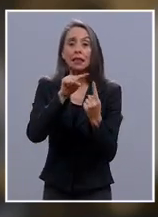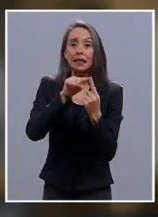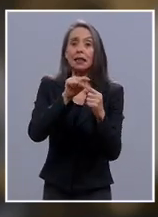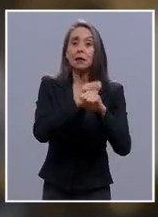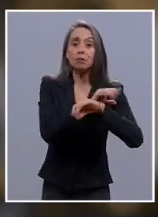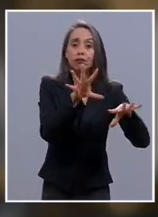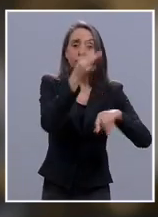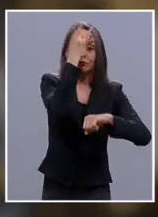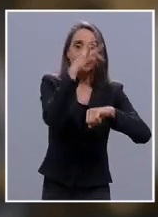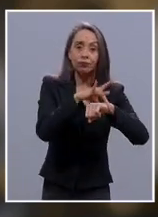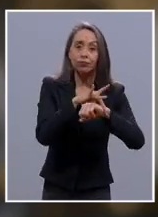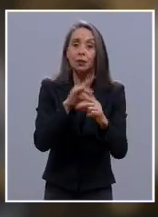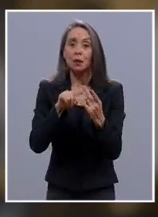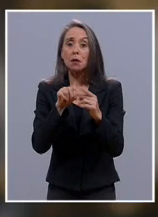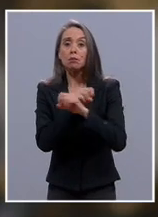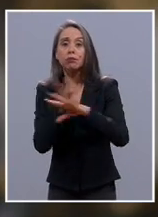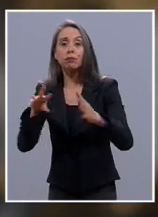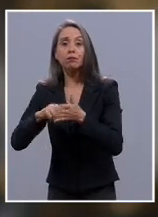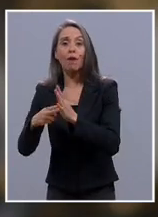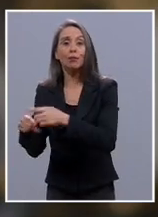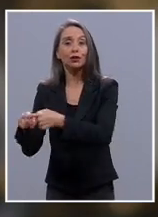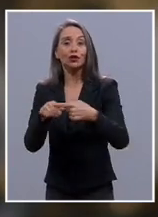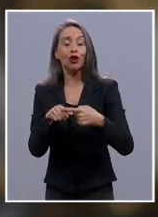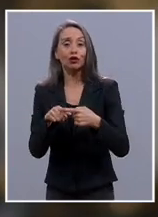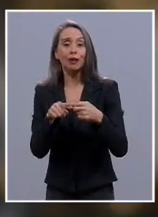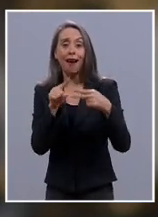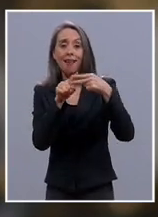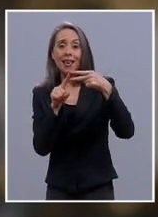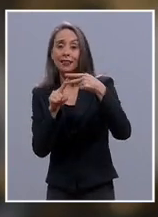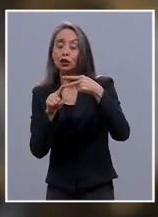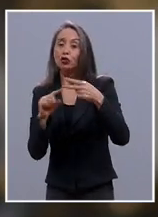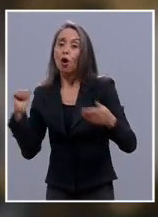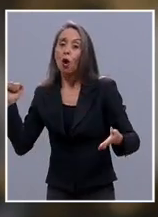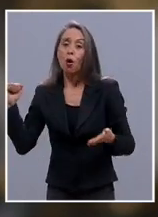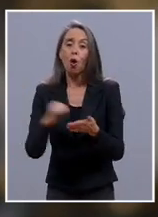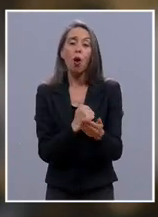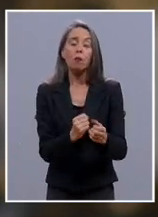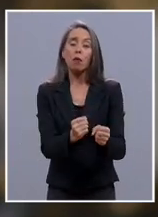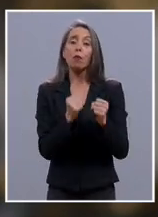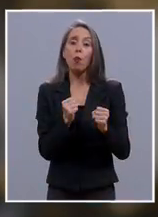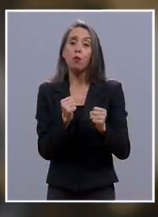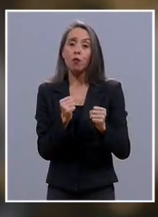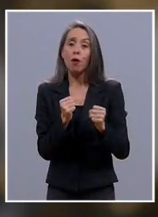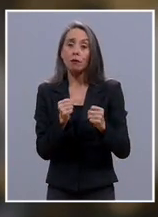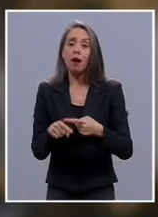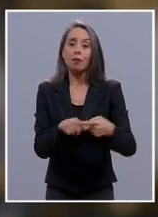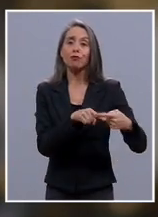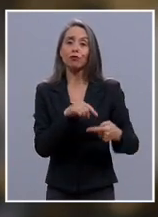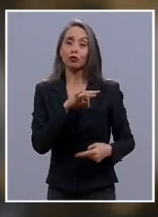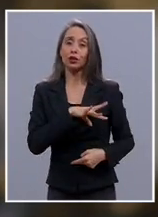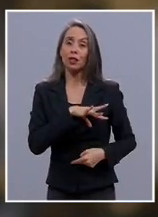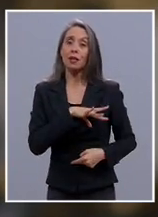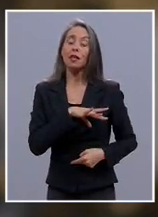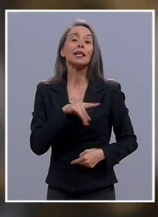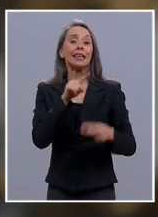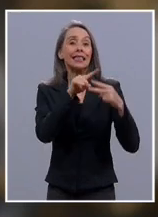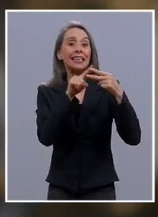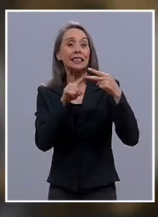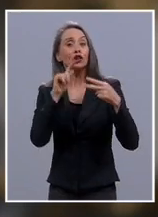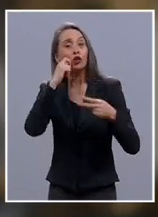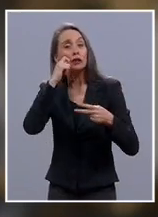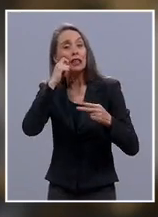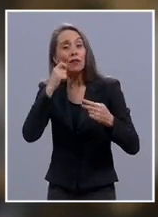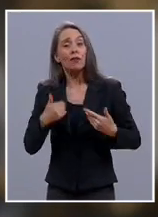sanitaria y la social están golpeando duramente a la sociedad chilena y están significando grandes